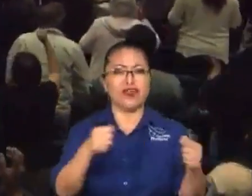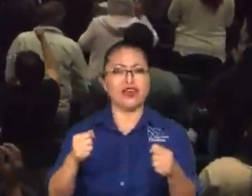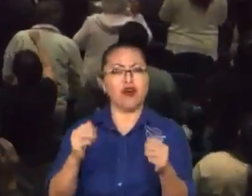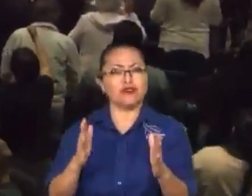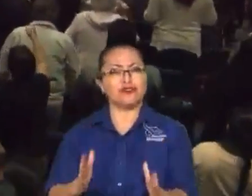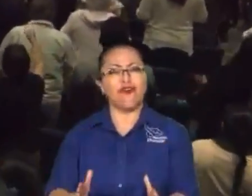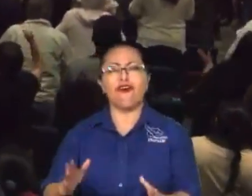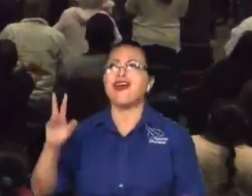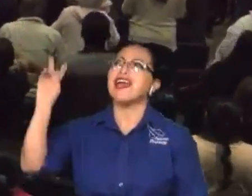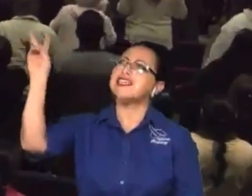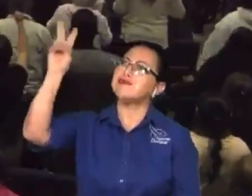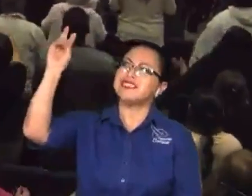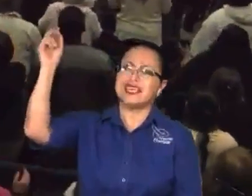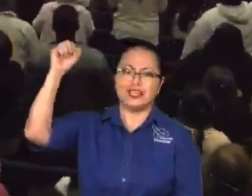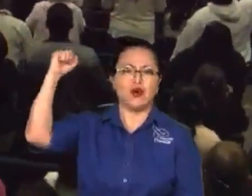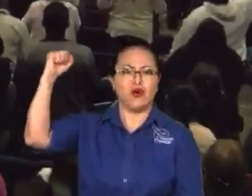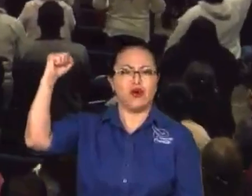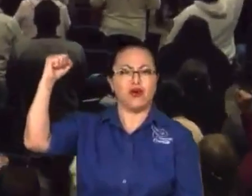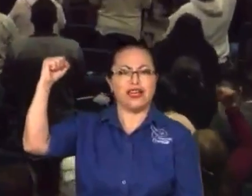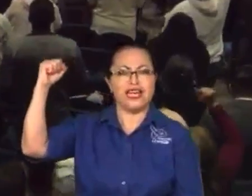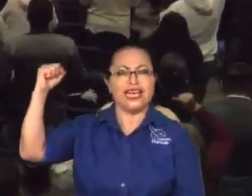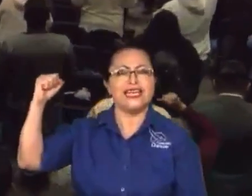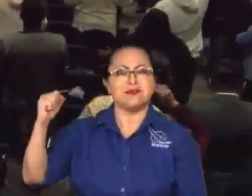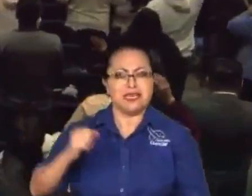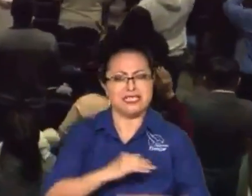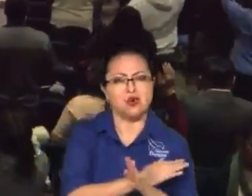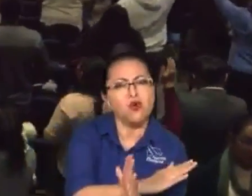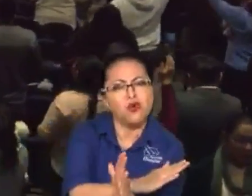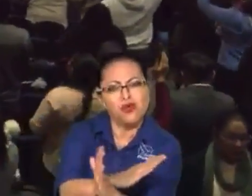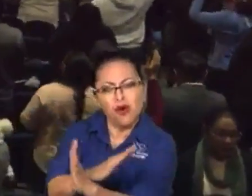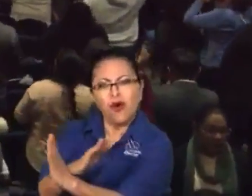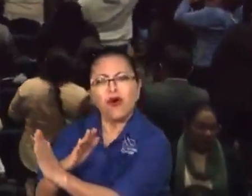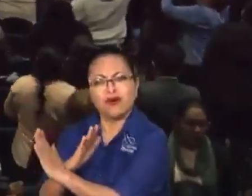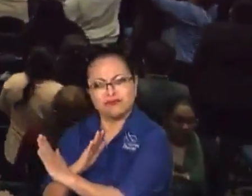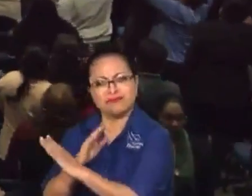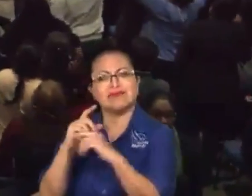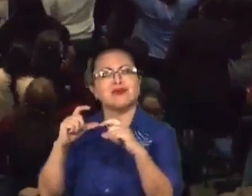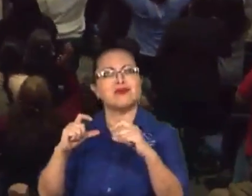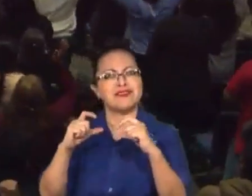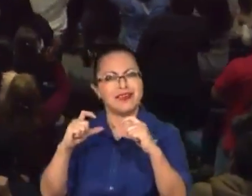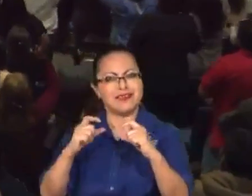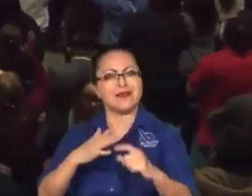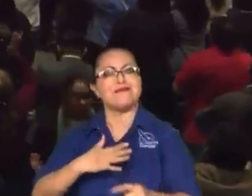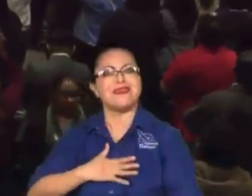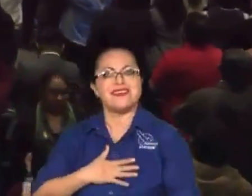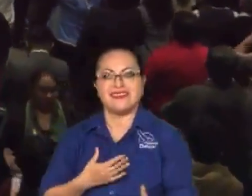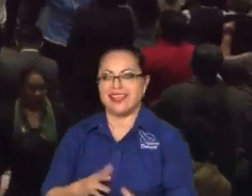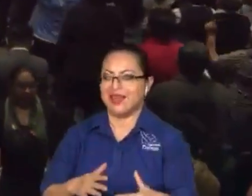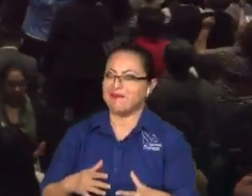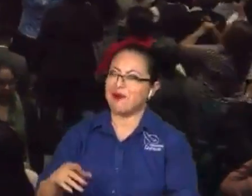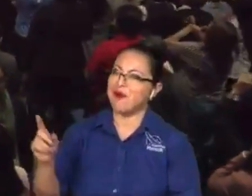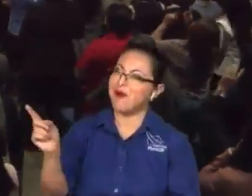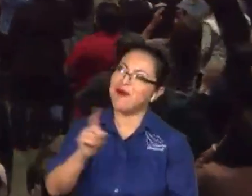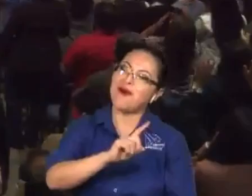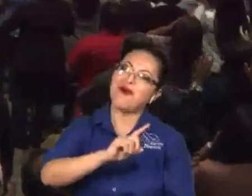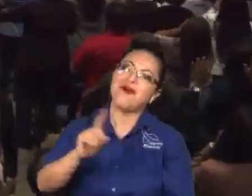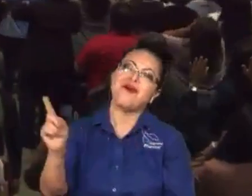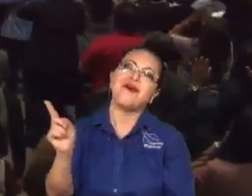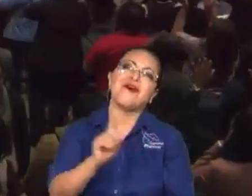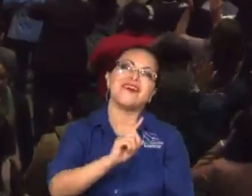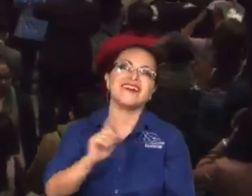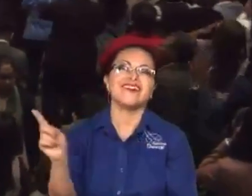es poderoso, es vencedor, es mi escudo, mi protector, no temeré.